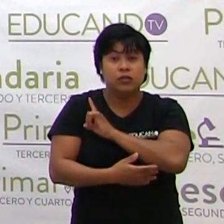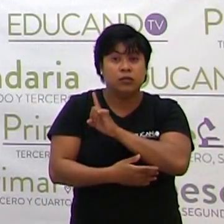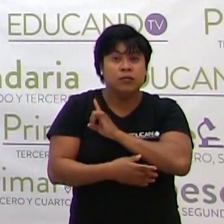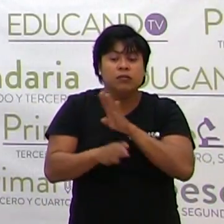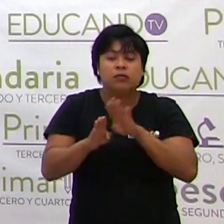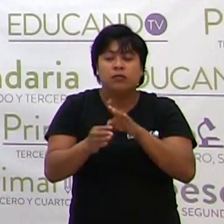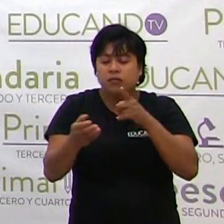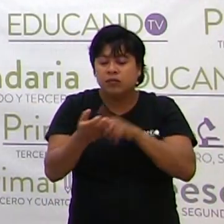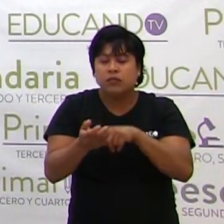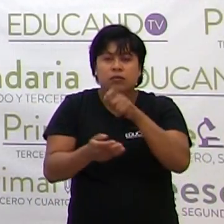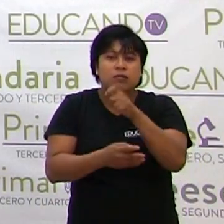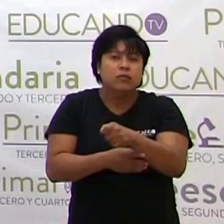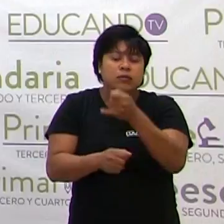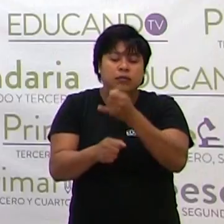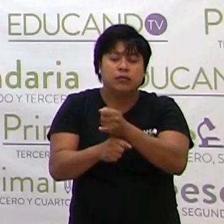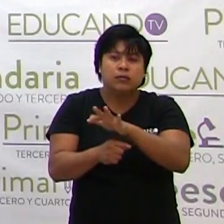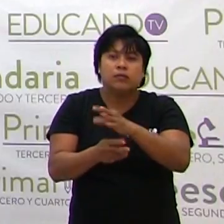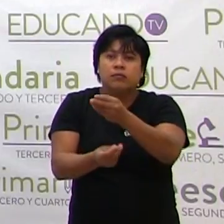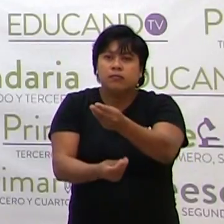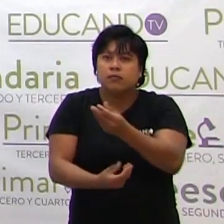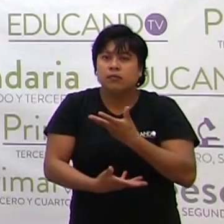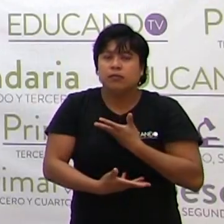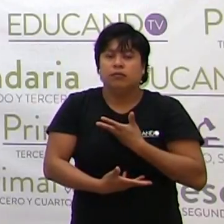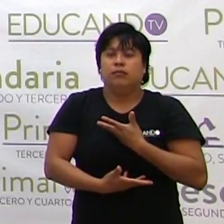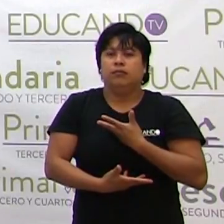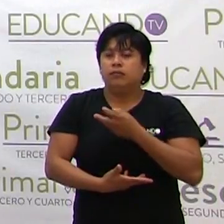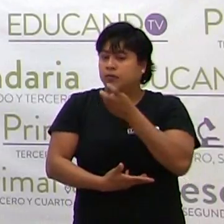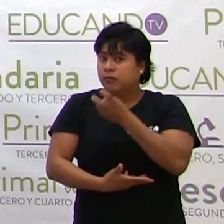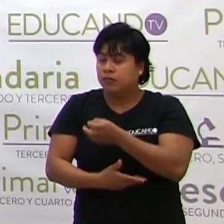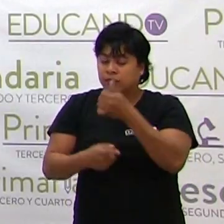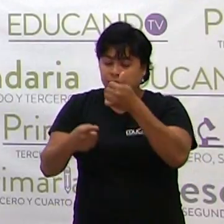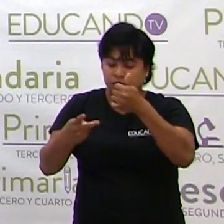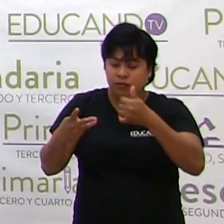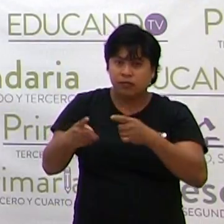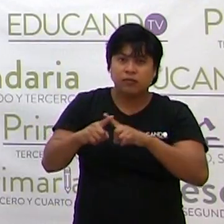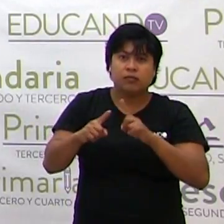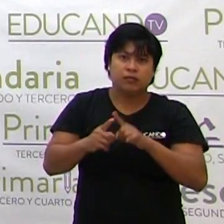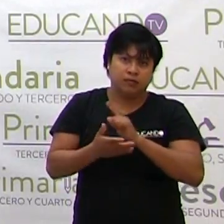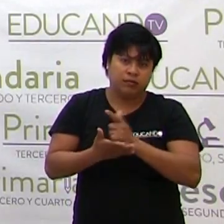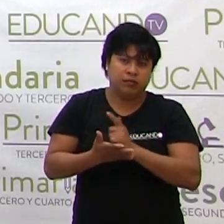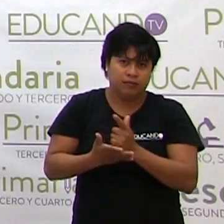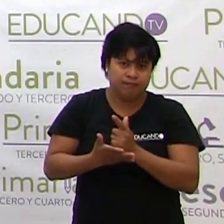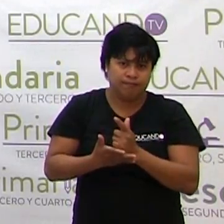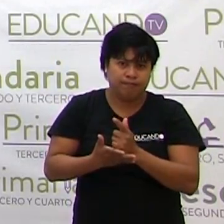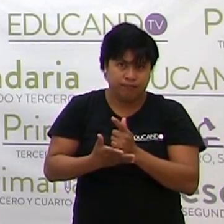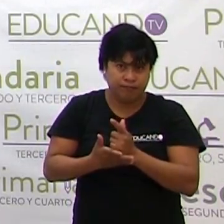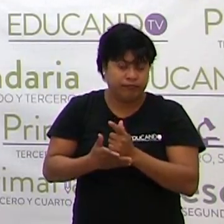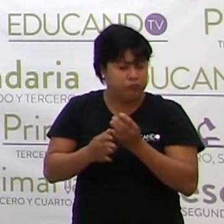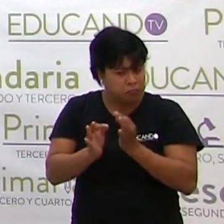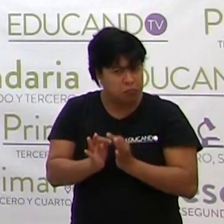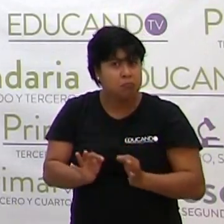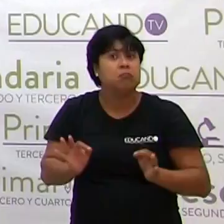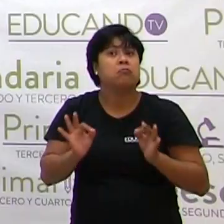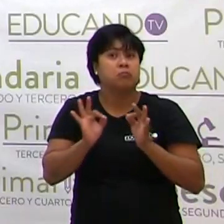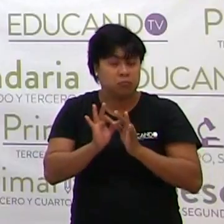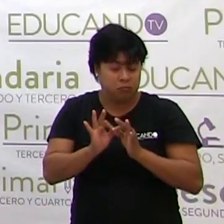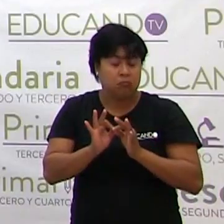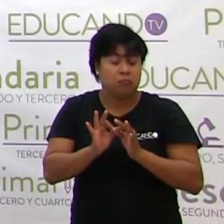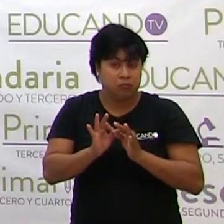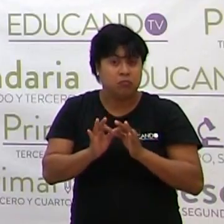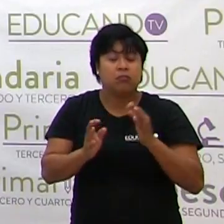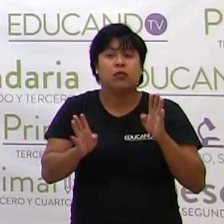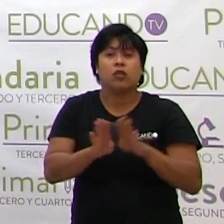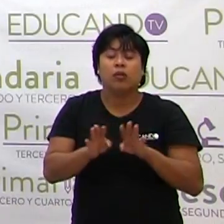la información que nos esté proporcionando cada uno de estos libros. Muy importante también